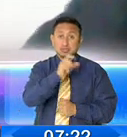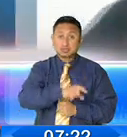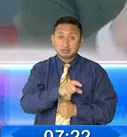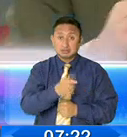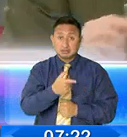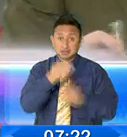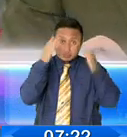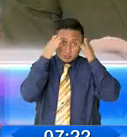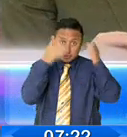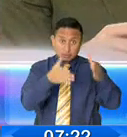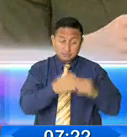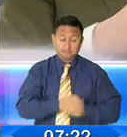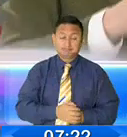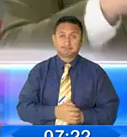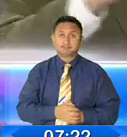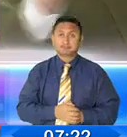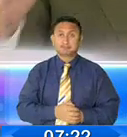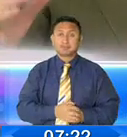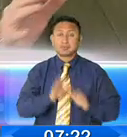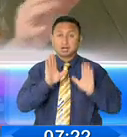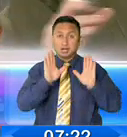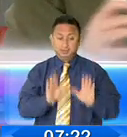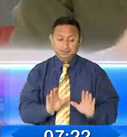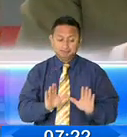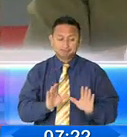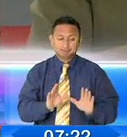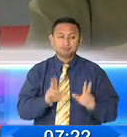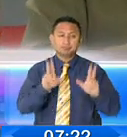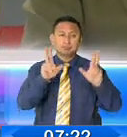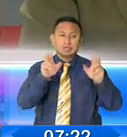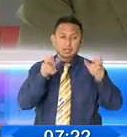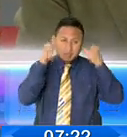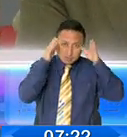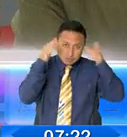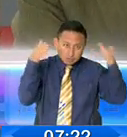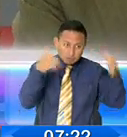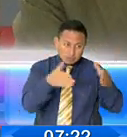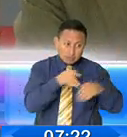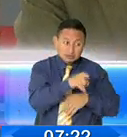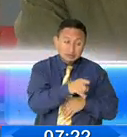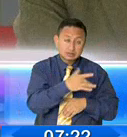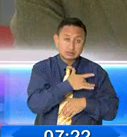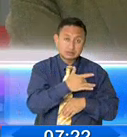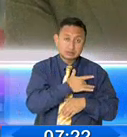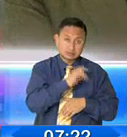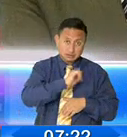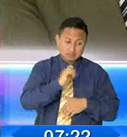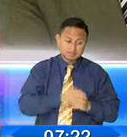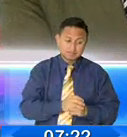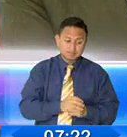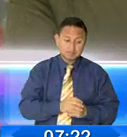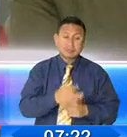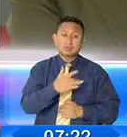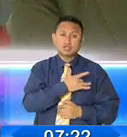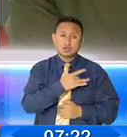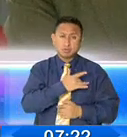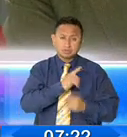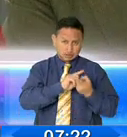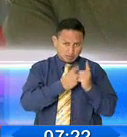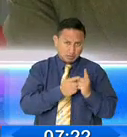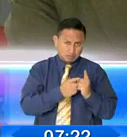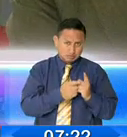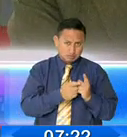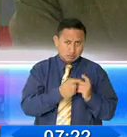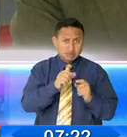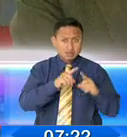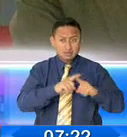doctor Simancas, hablando de la vulnerabilidad que se tiene y la sintomatología también, ¿ha variado los síntomas? ¿Ataca de otra